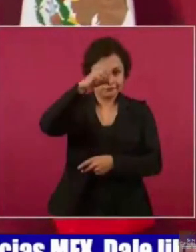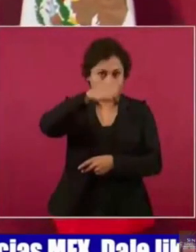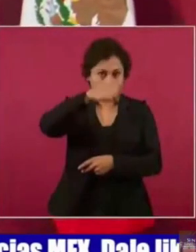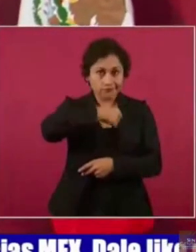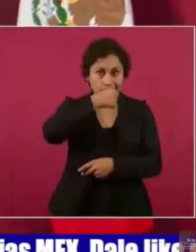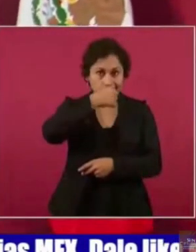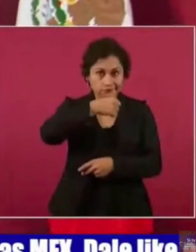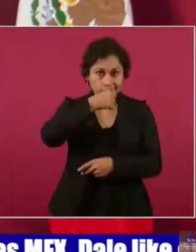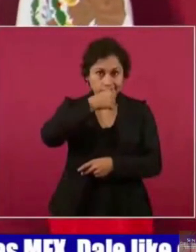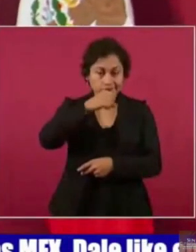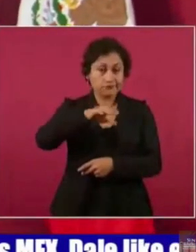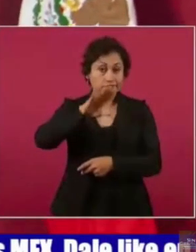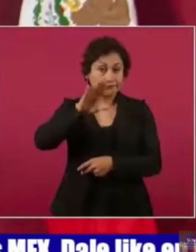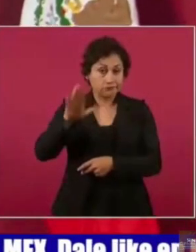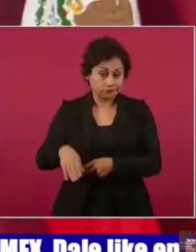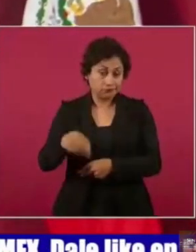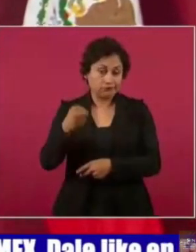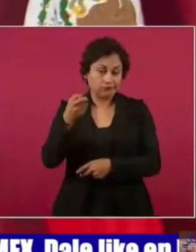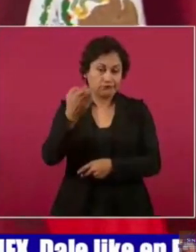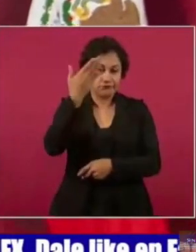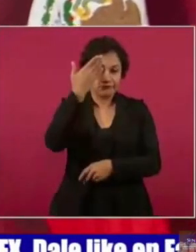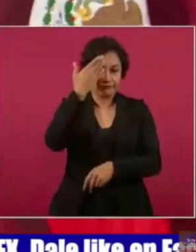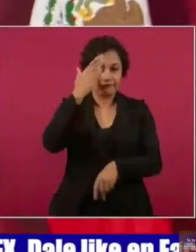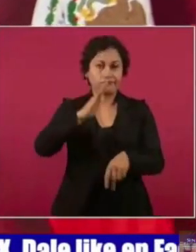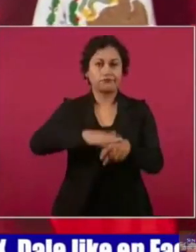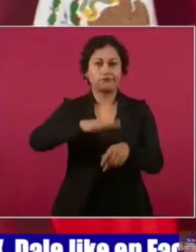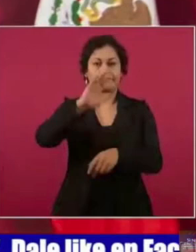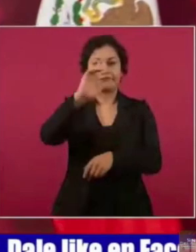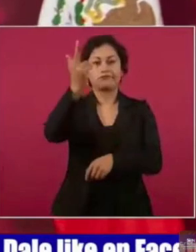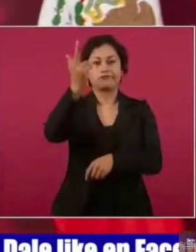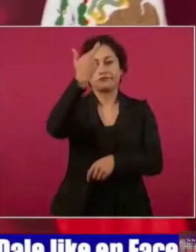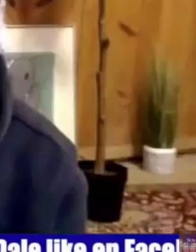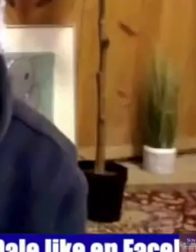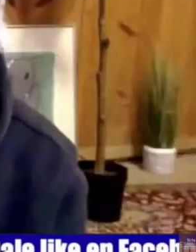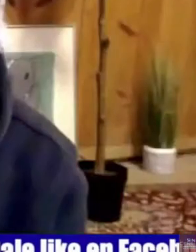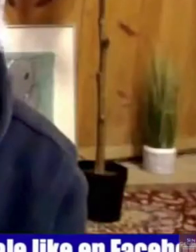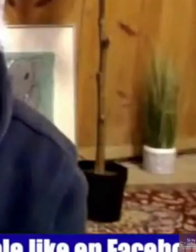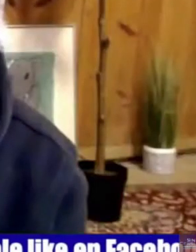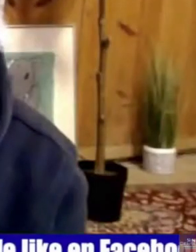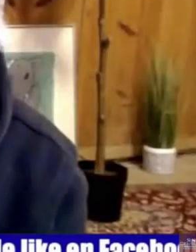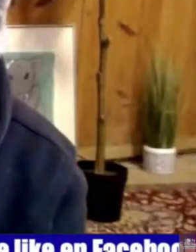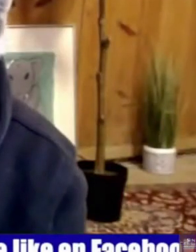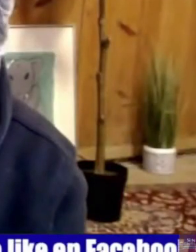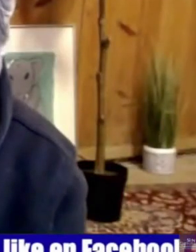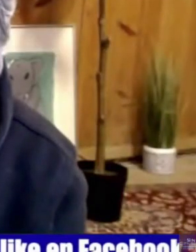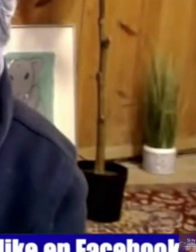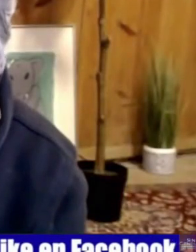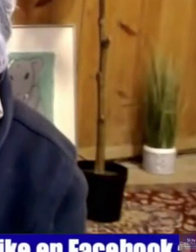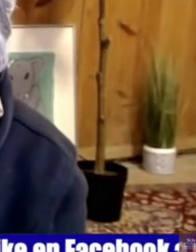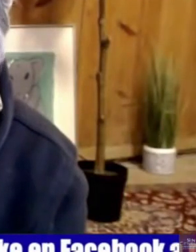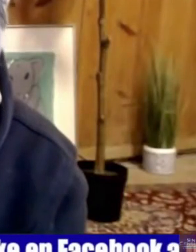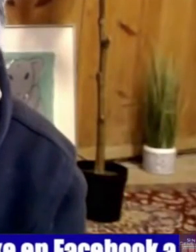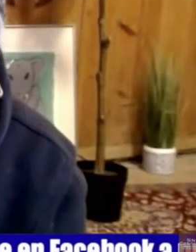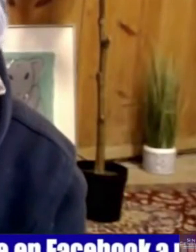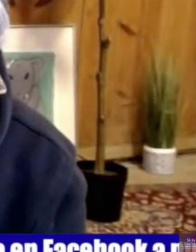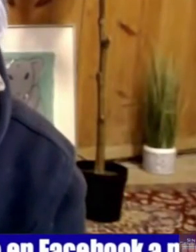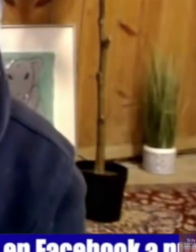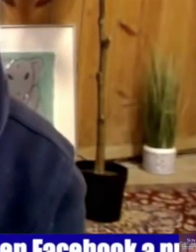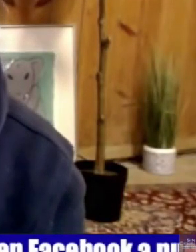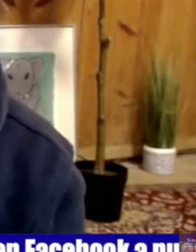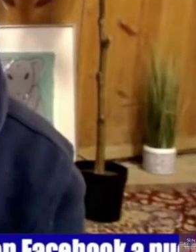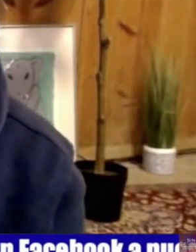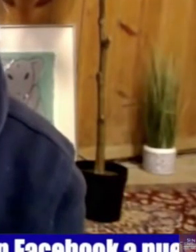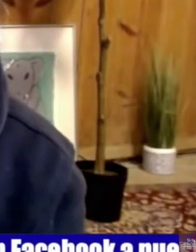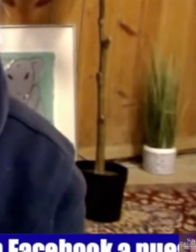tiene que actuar. Creo que vale la pena que escuchemos estos planteamientos que hace el presidente López Obrador en la mañanera para que podamos analizar